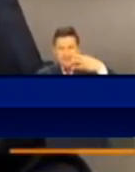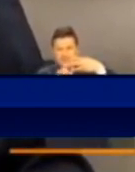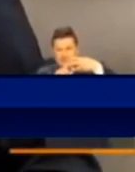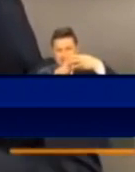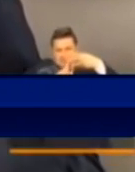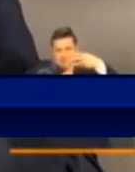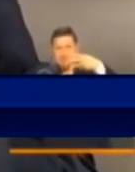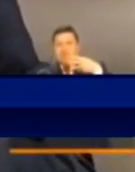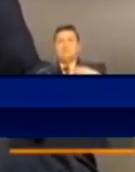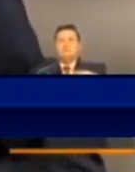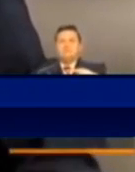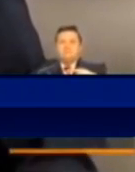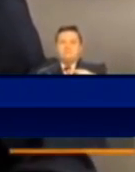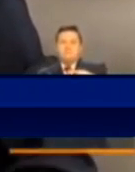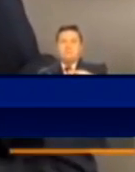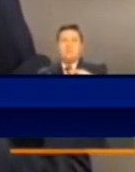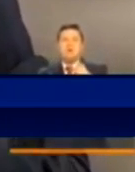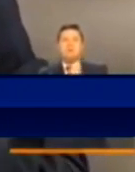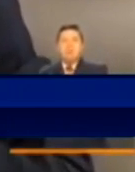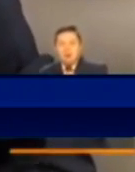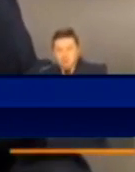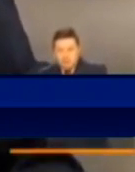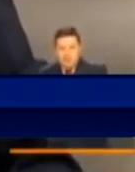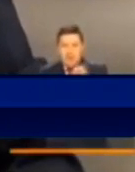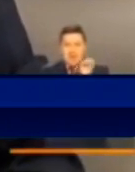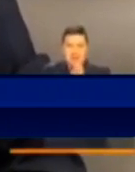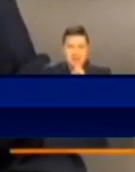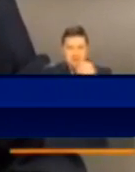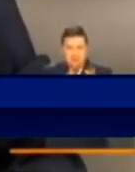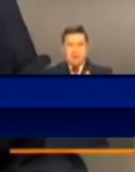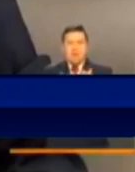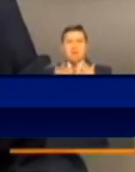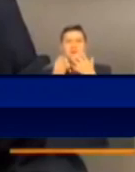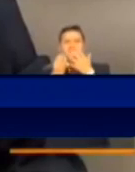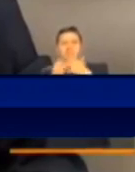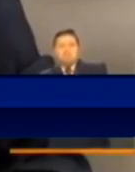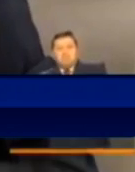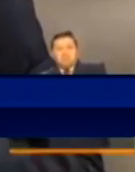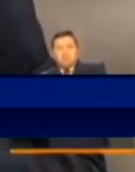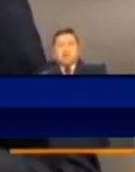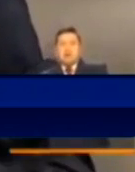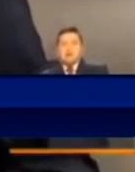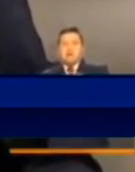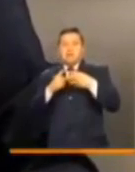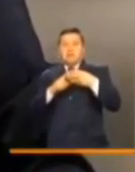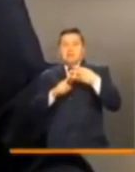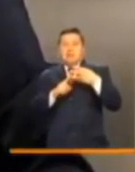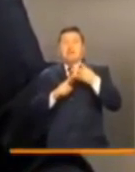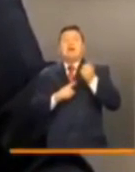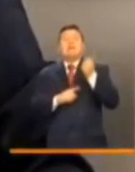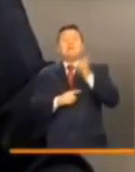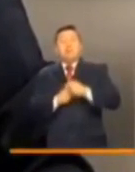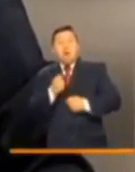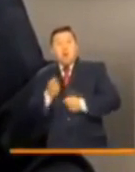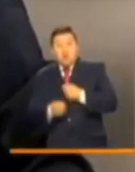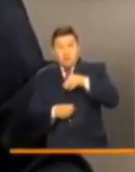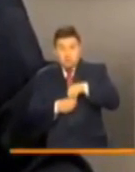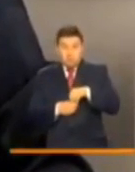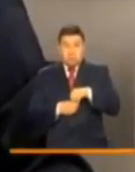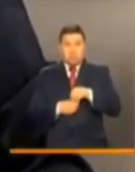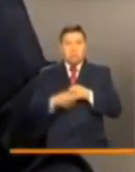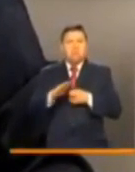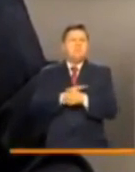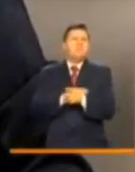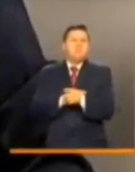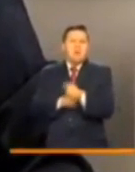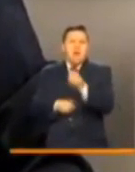manufacturera: los sectores de muebles, de vehículos y de maquinaria y equipo. Y también en el sector del comercio